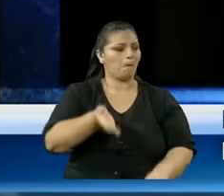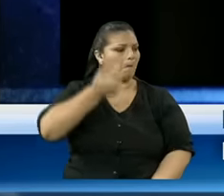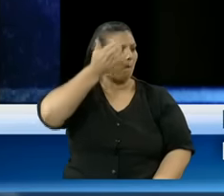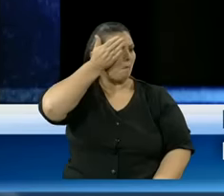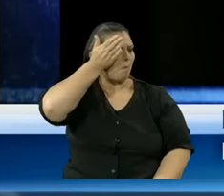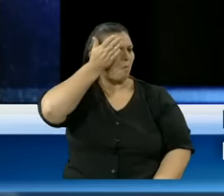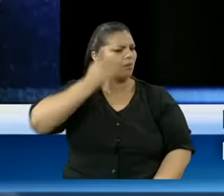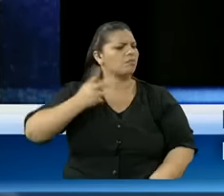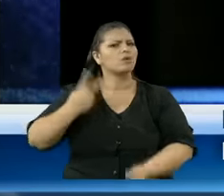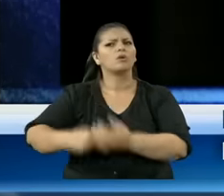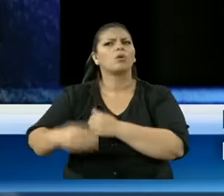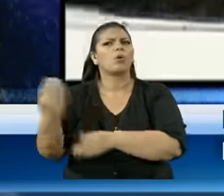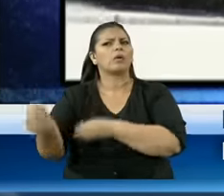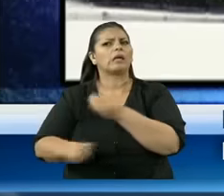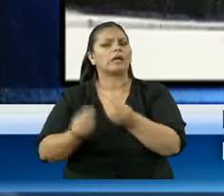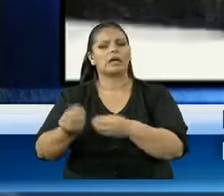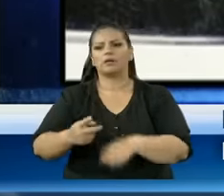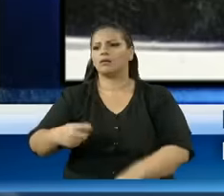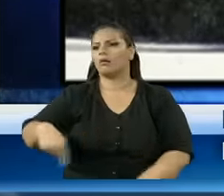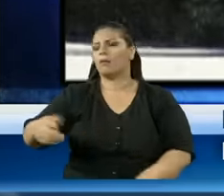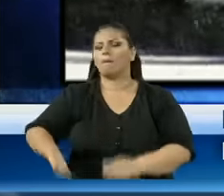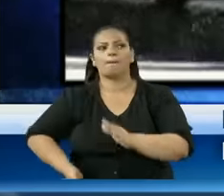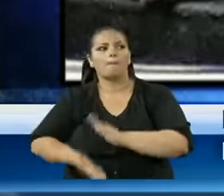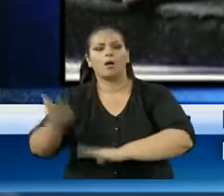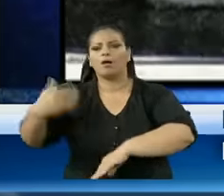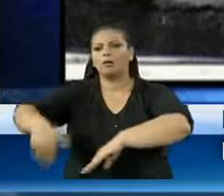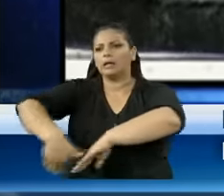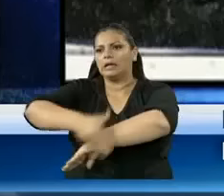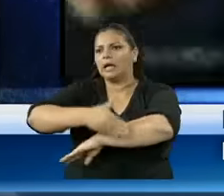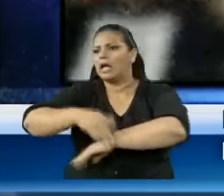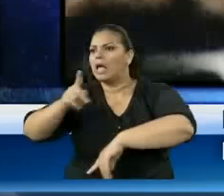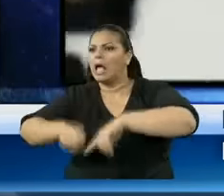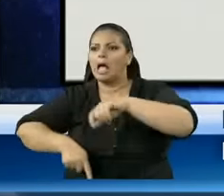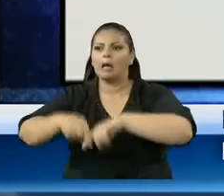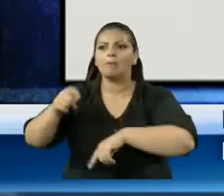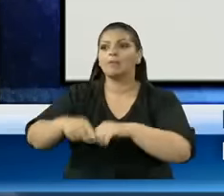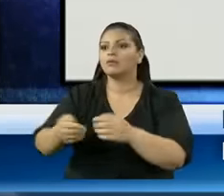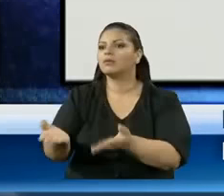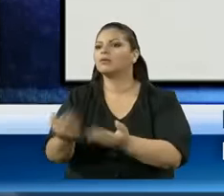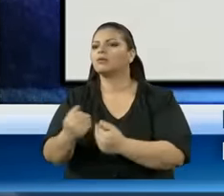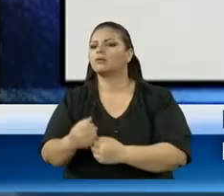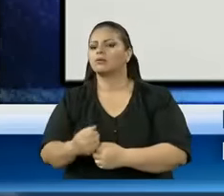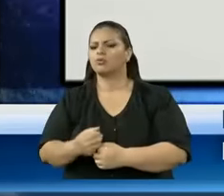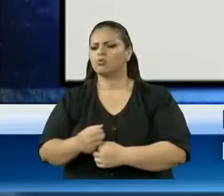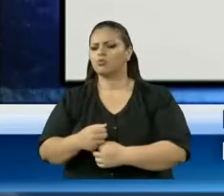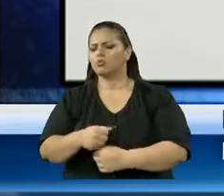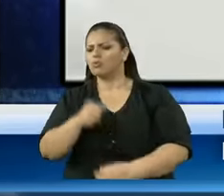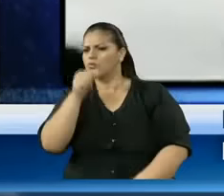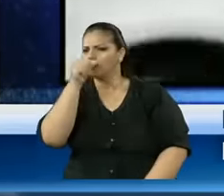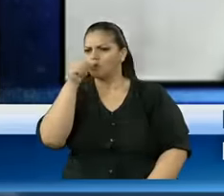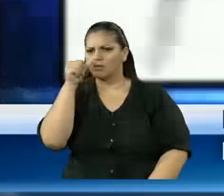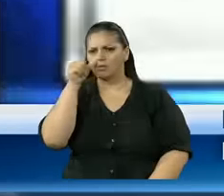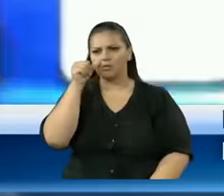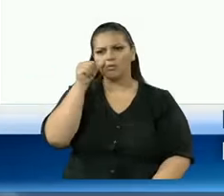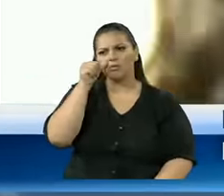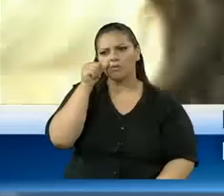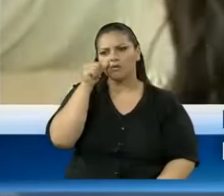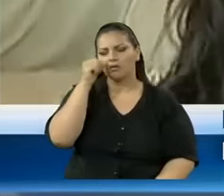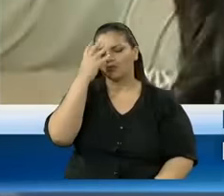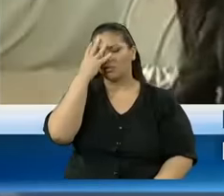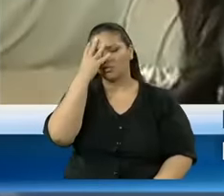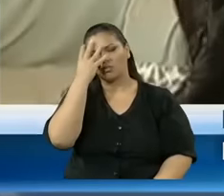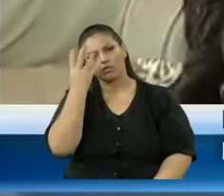en la calle y comenzaron a hacer malas juntas y en un momento menos esperado comenzaba a consumir. Mi